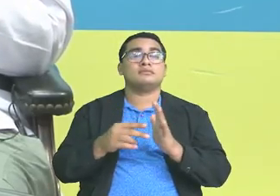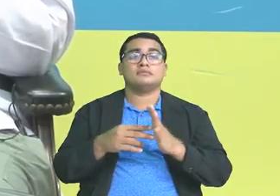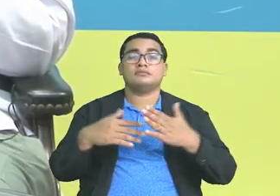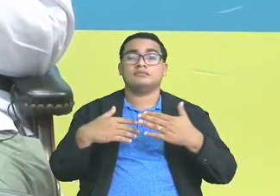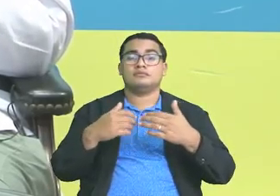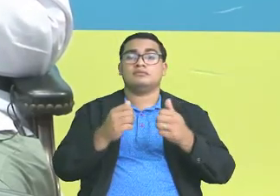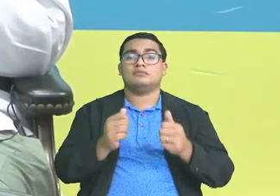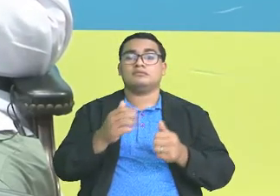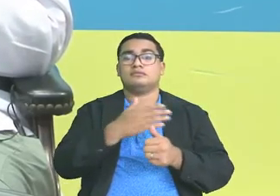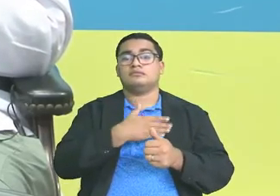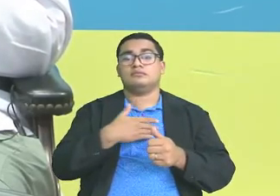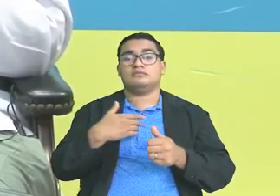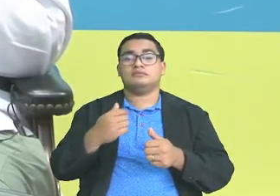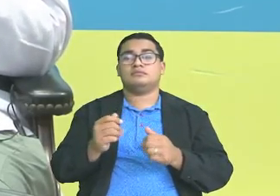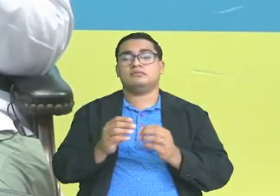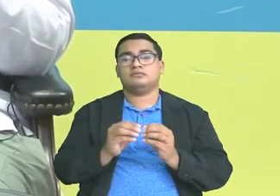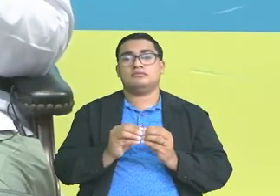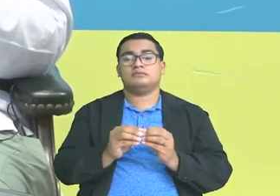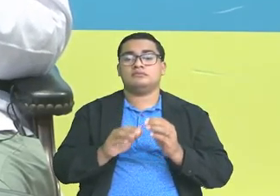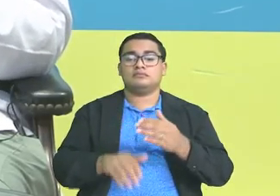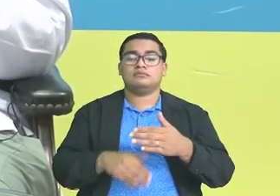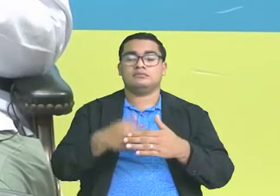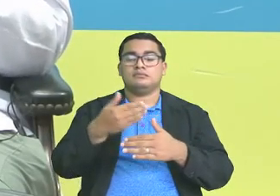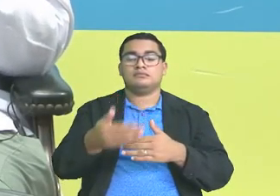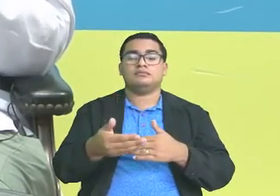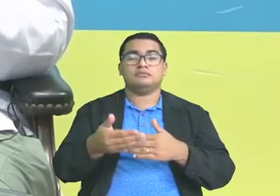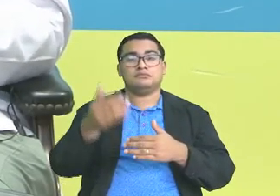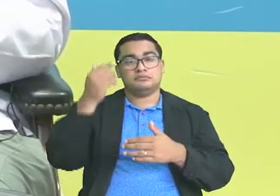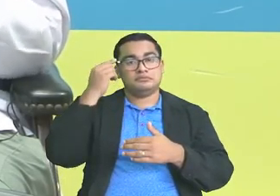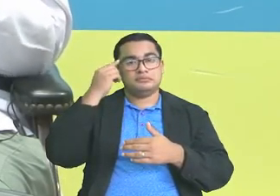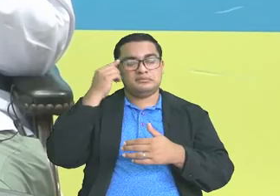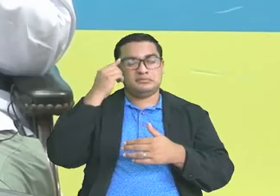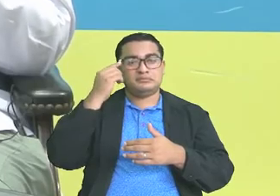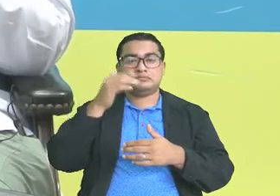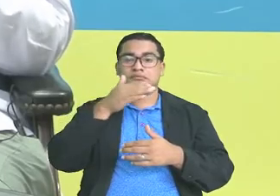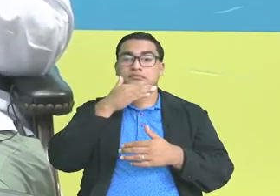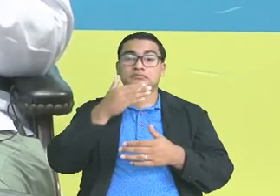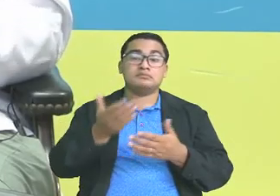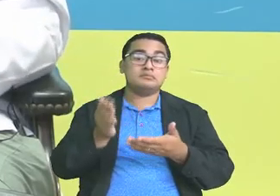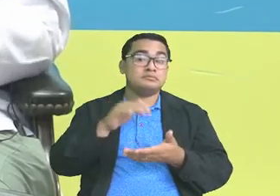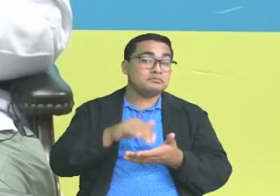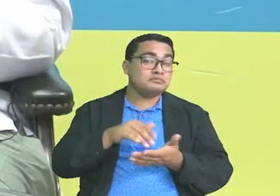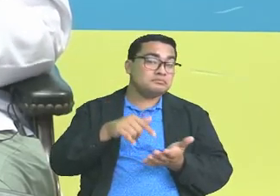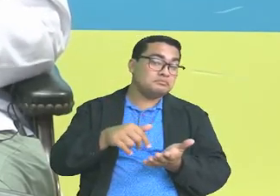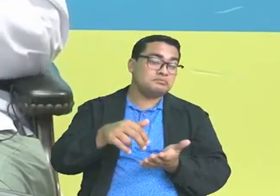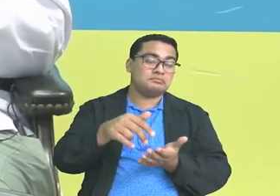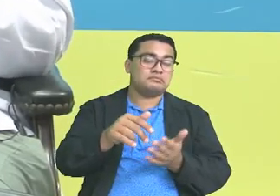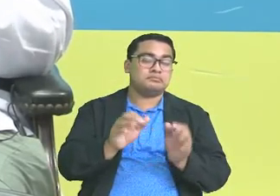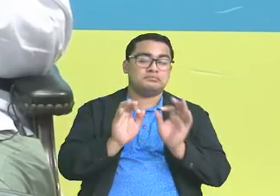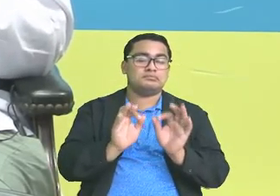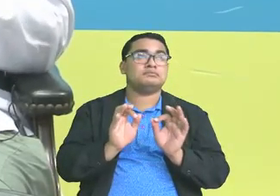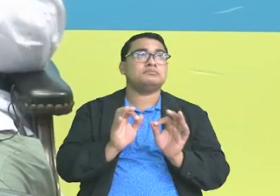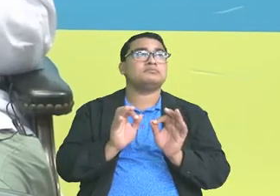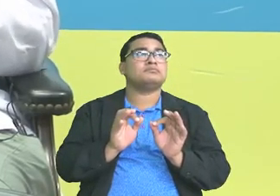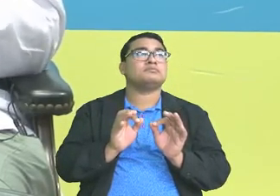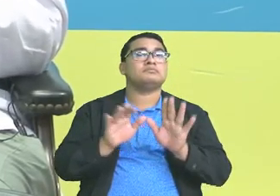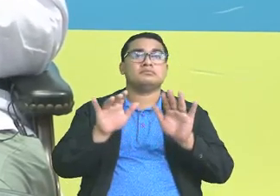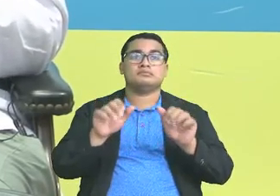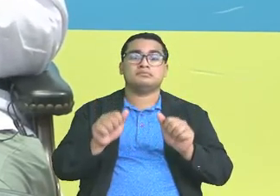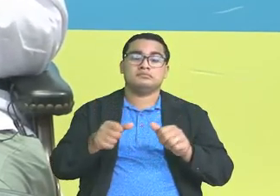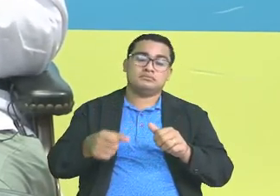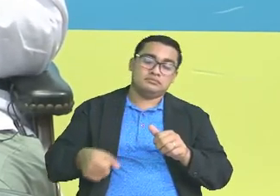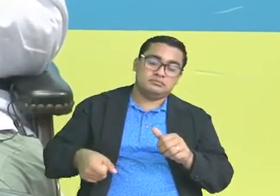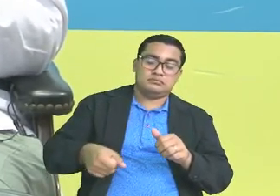recuperar mejor. Entonces, y luego pensábamos que difícilmente iba a volver a caminar, y cuando vemos al paciente te llega a la consulta y ya llega de